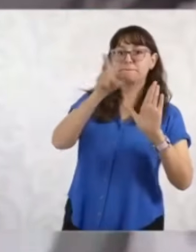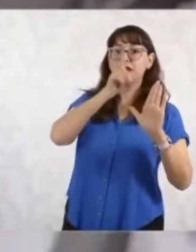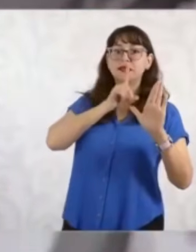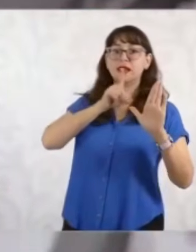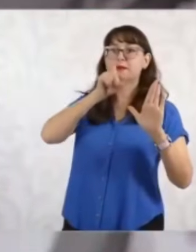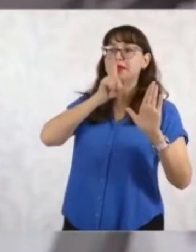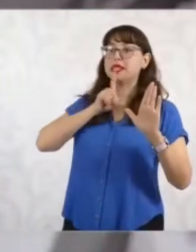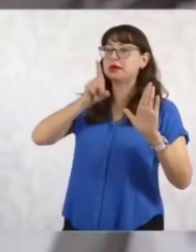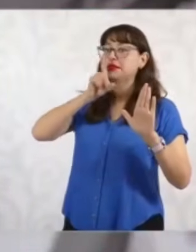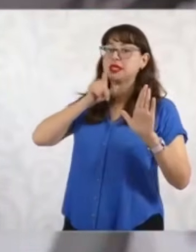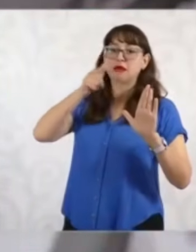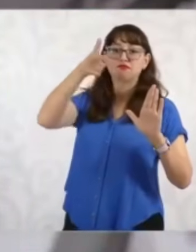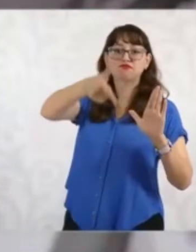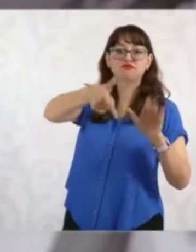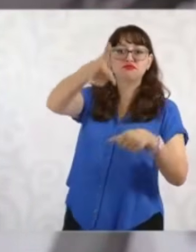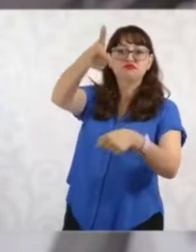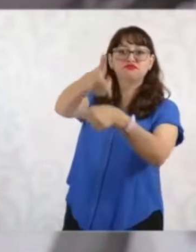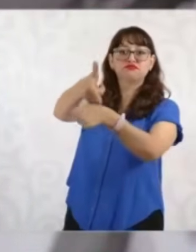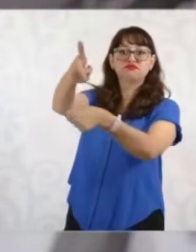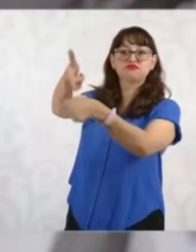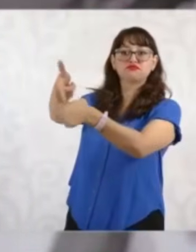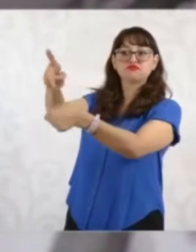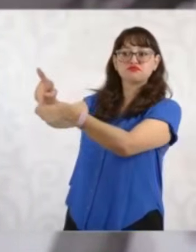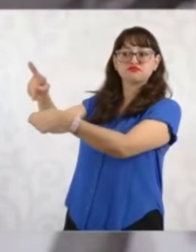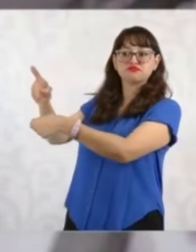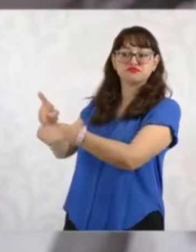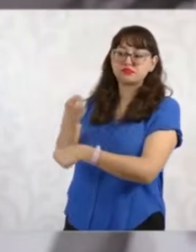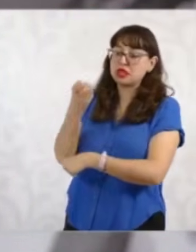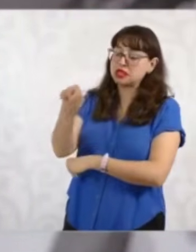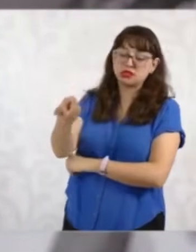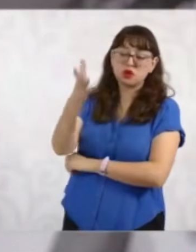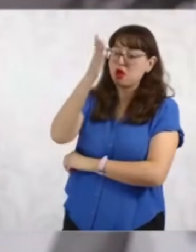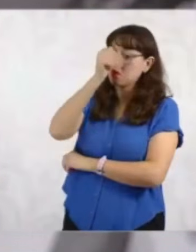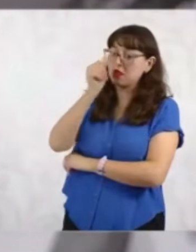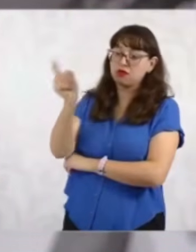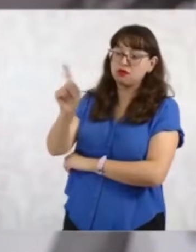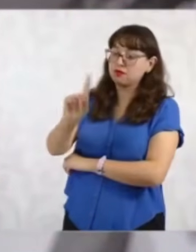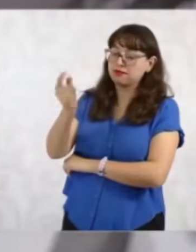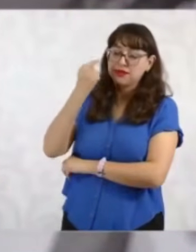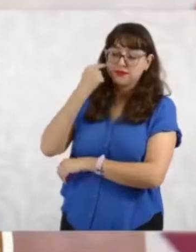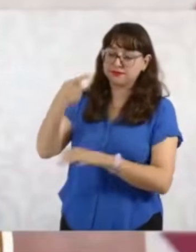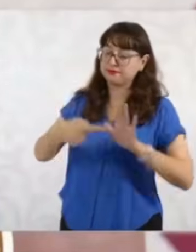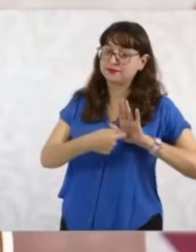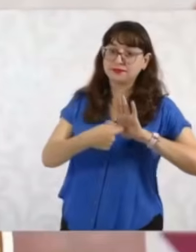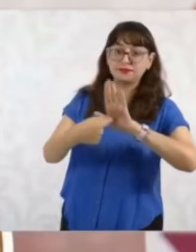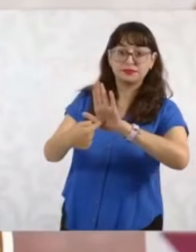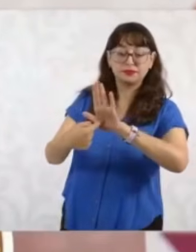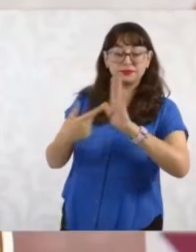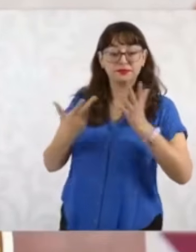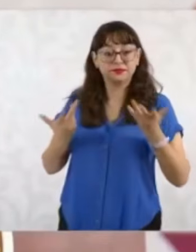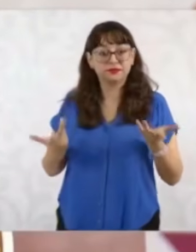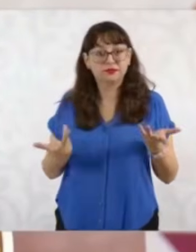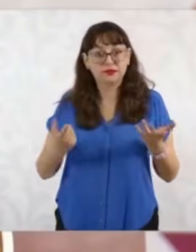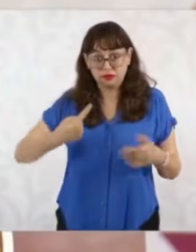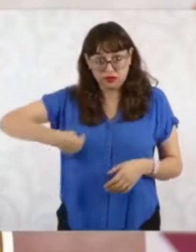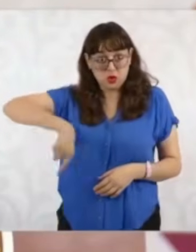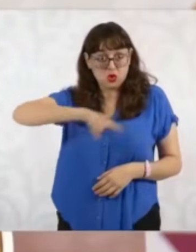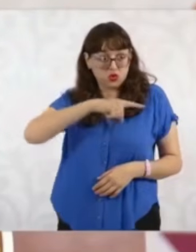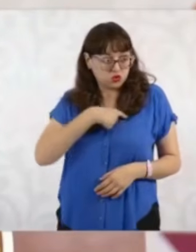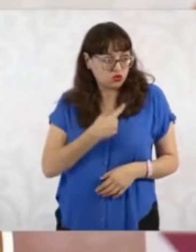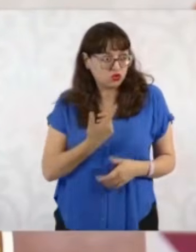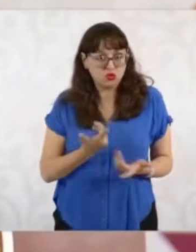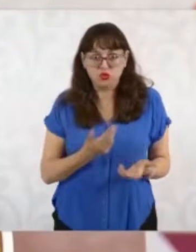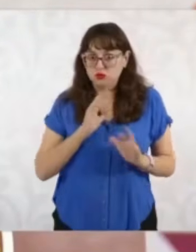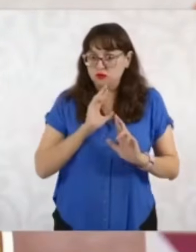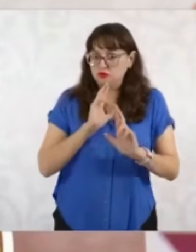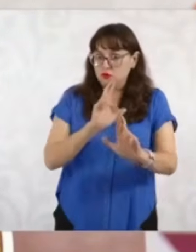falso lo que publicaron. No estamos de acuerdo en lo que se está diciendo y aquí damos nuestra versión. Porque si no existiera la mañanera, pues